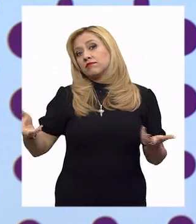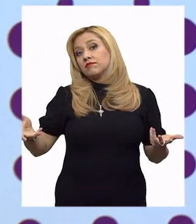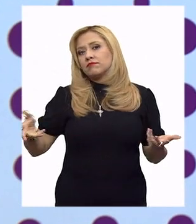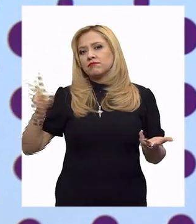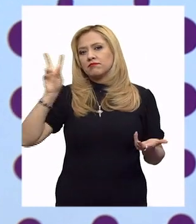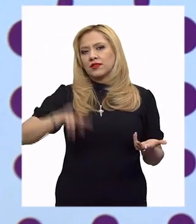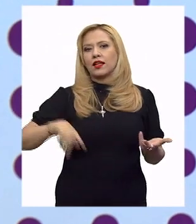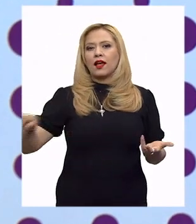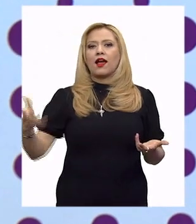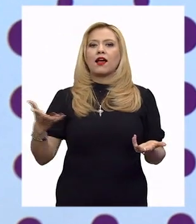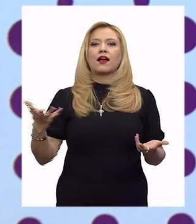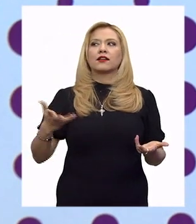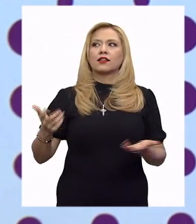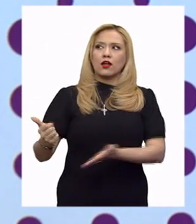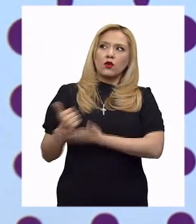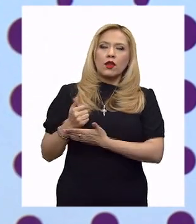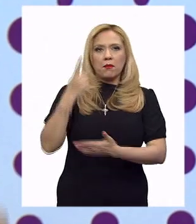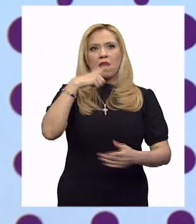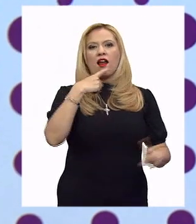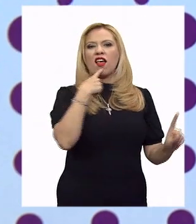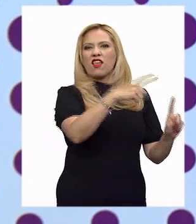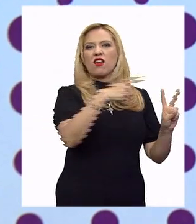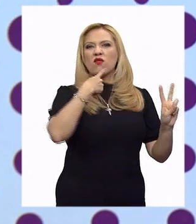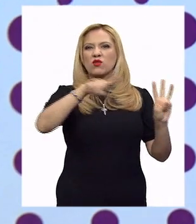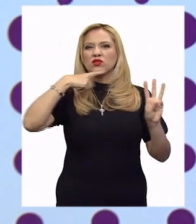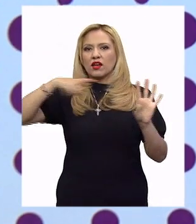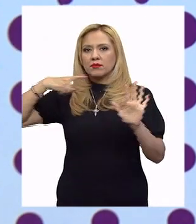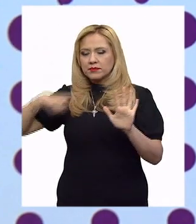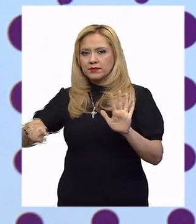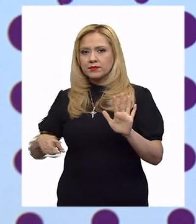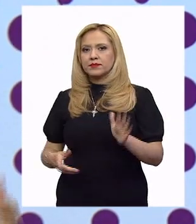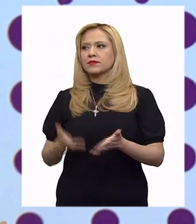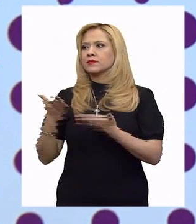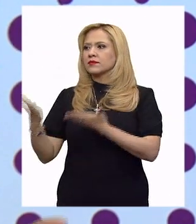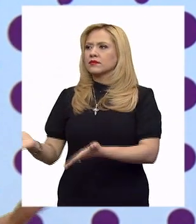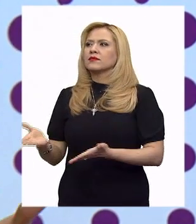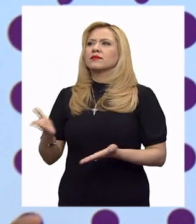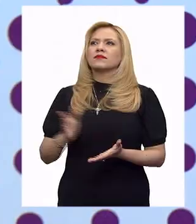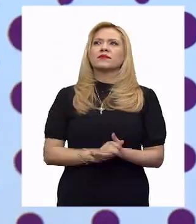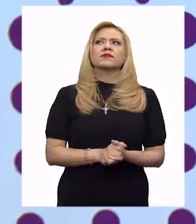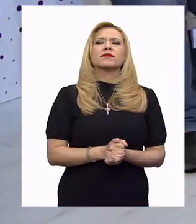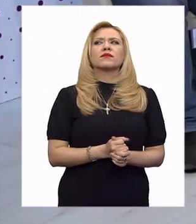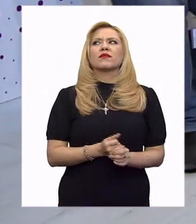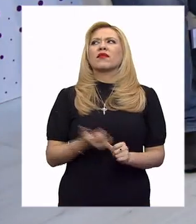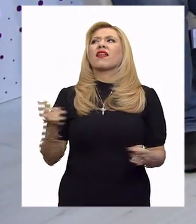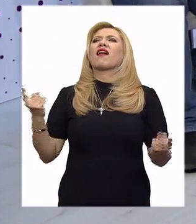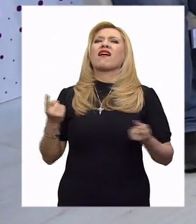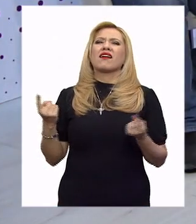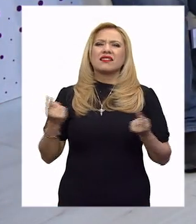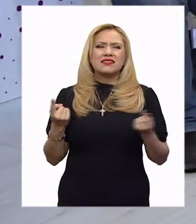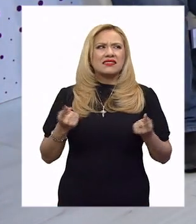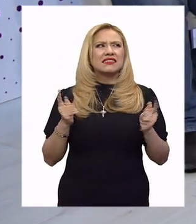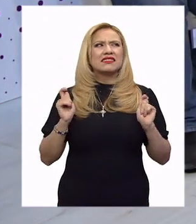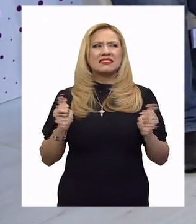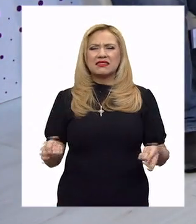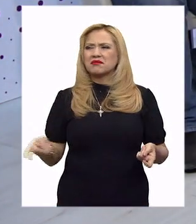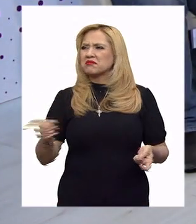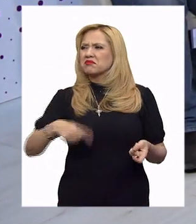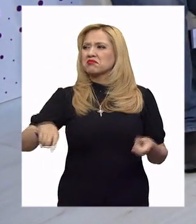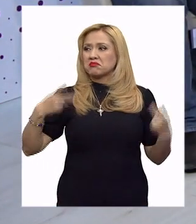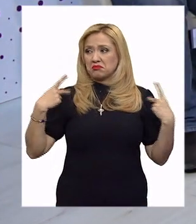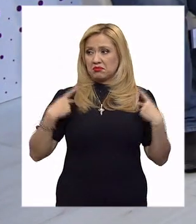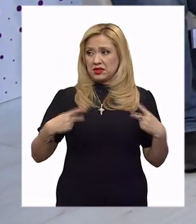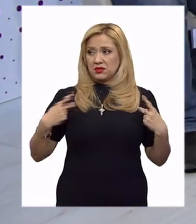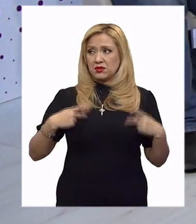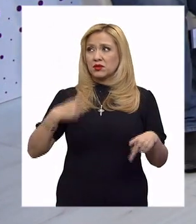sirven para denunciar los actos de corrupción. Isa, ¿y qué papel desempeñan las personas que denuncian estos actos de corrupción en